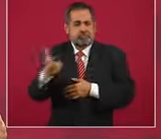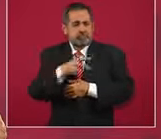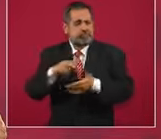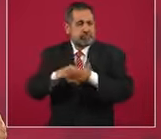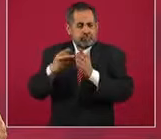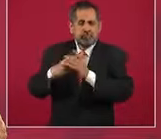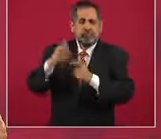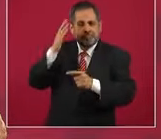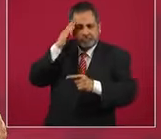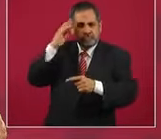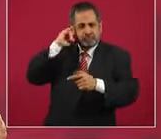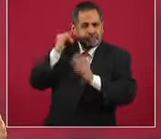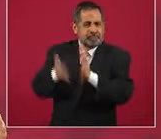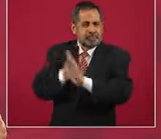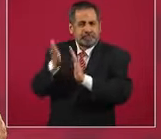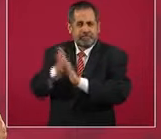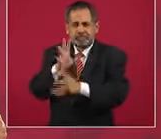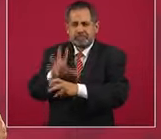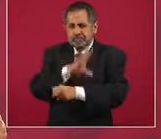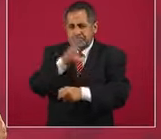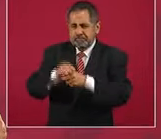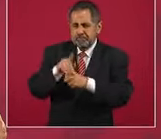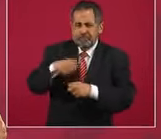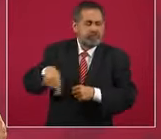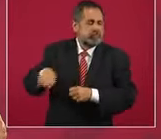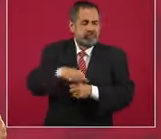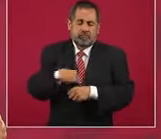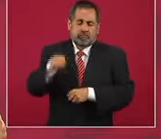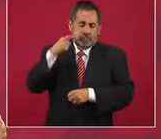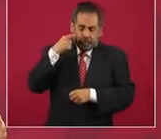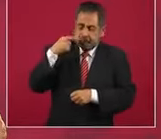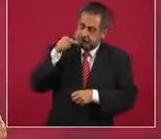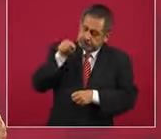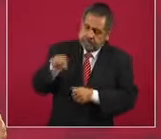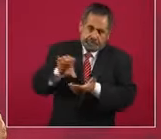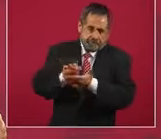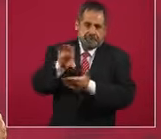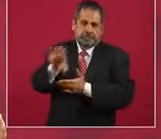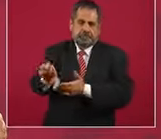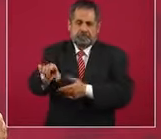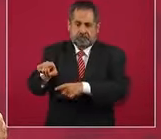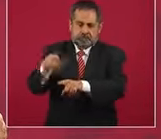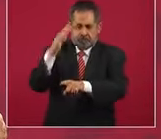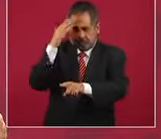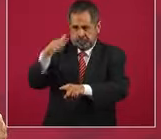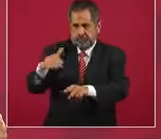maestro de obra, a los trabajadores de la construcción. Entonces,